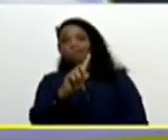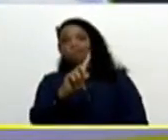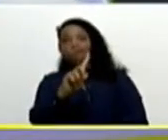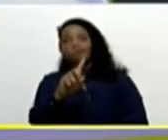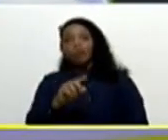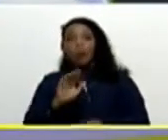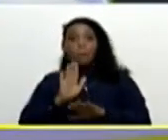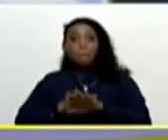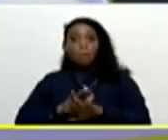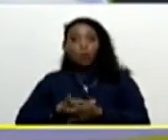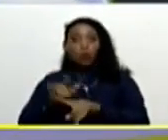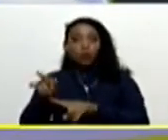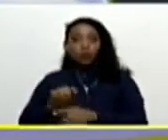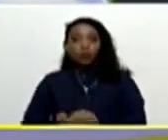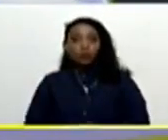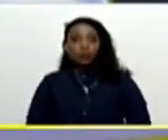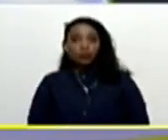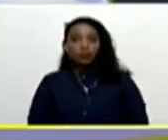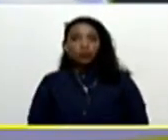Por eso es que